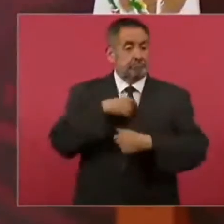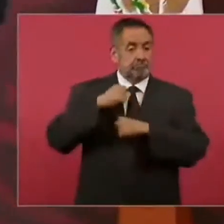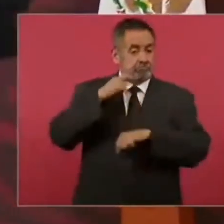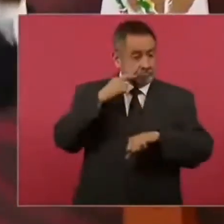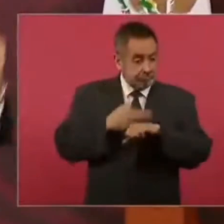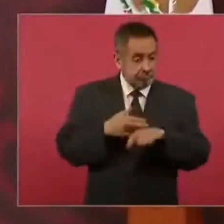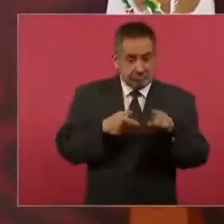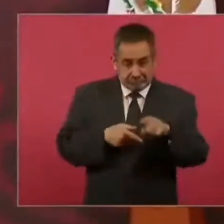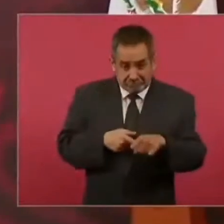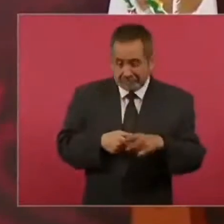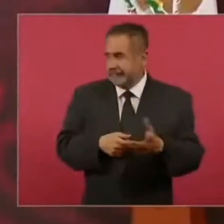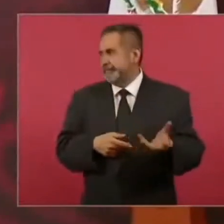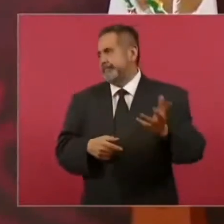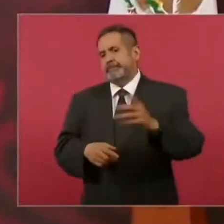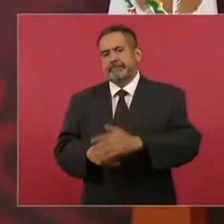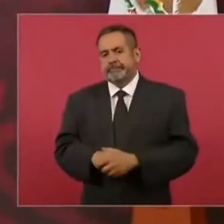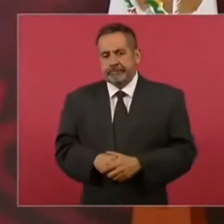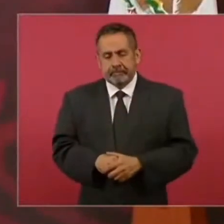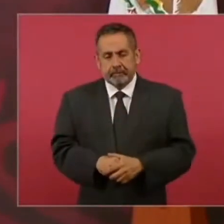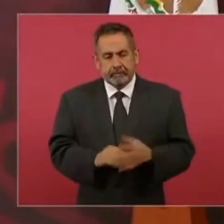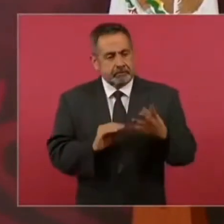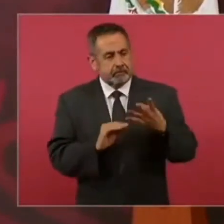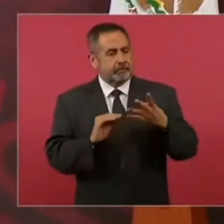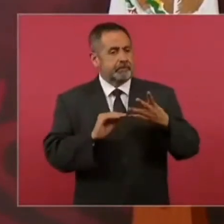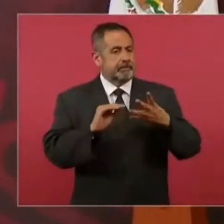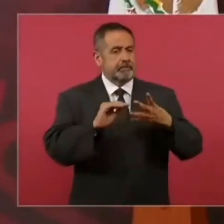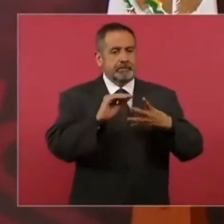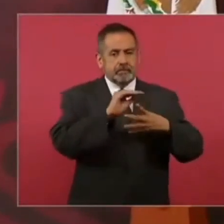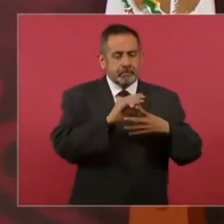Y empiezan a escalar